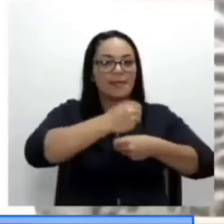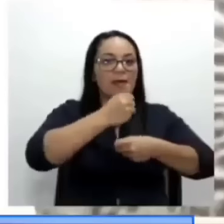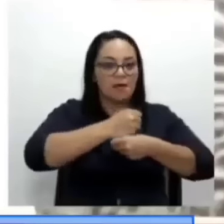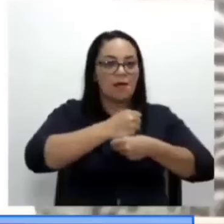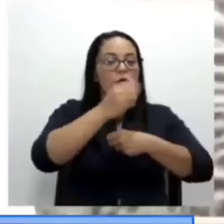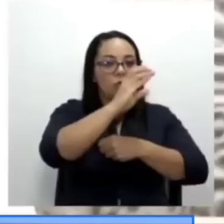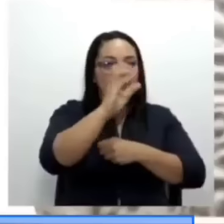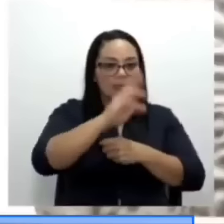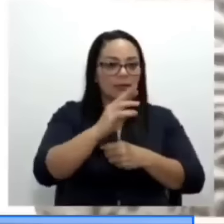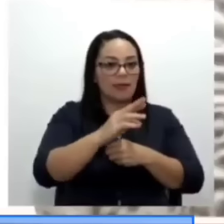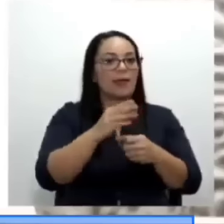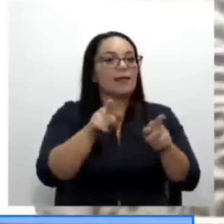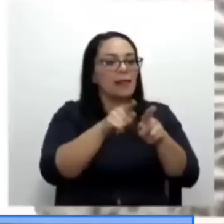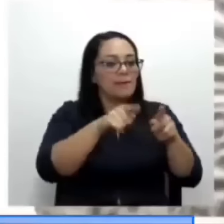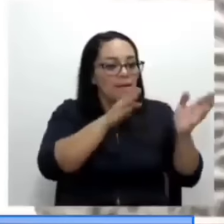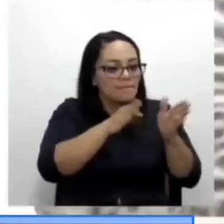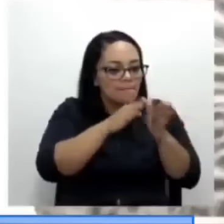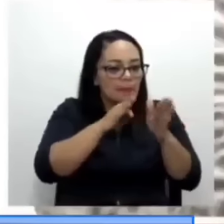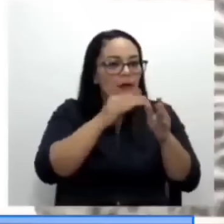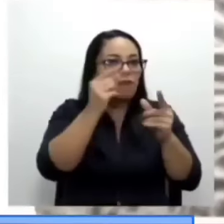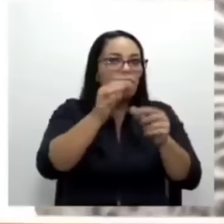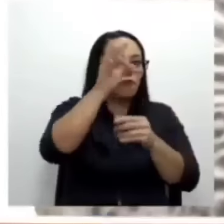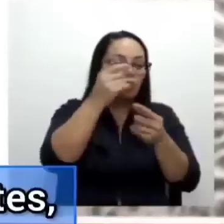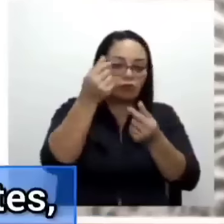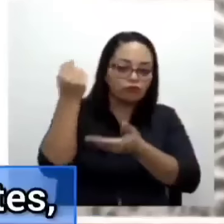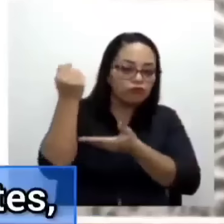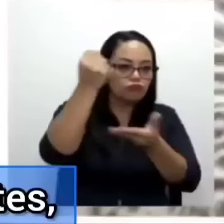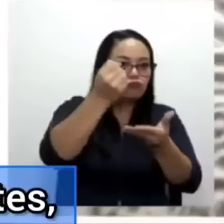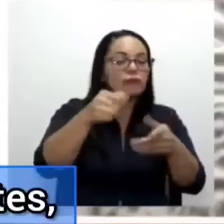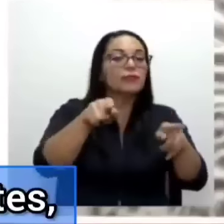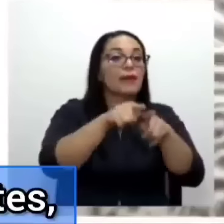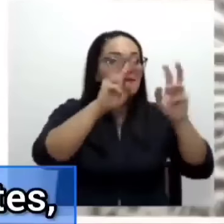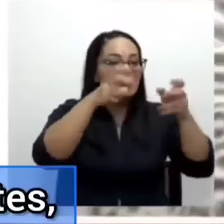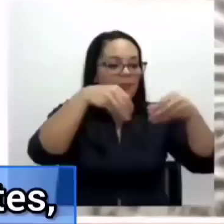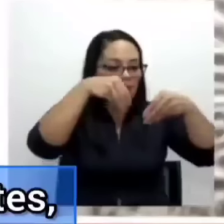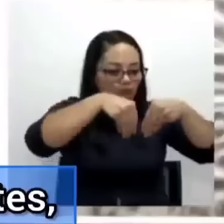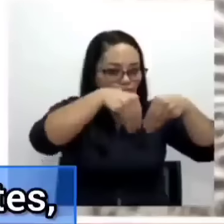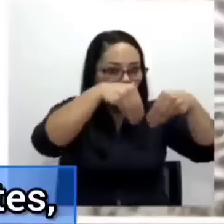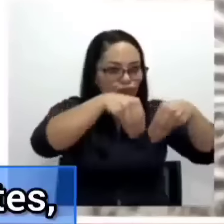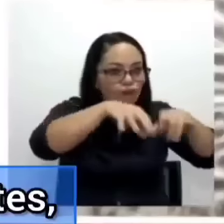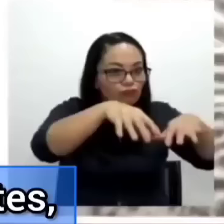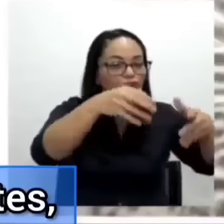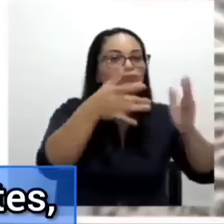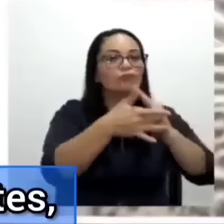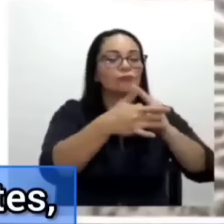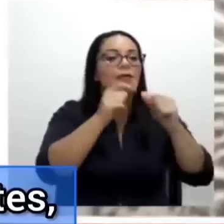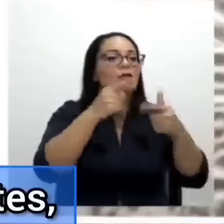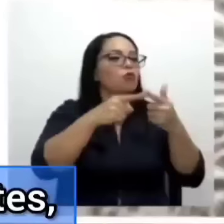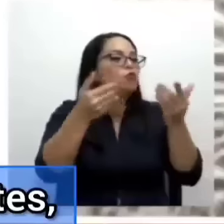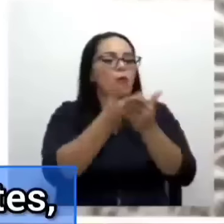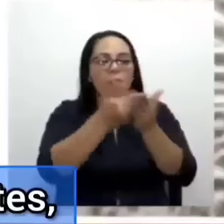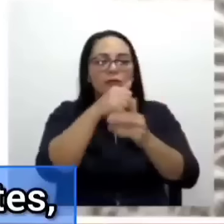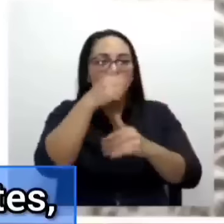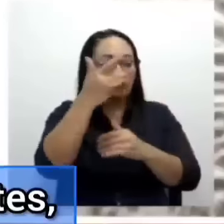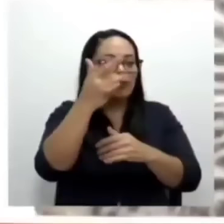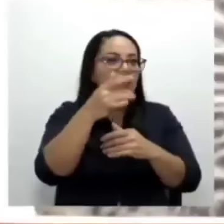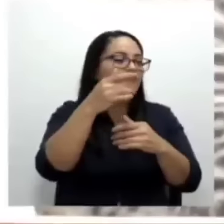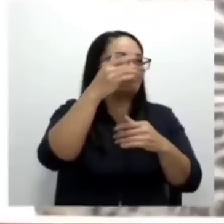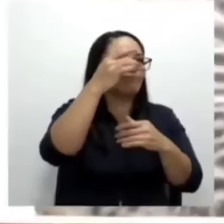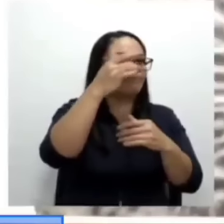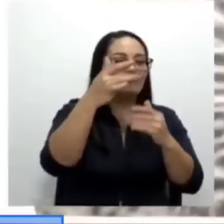nuevas inversiones en el espacio semiconductores, así como nuevas tecnologías emergentes, inteligencia artificial,